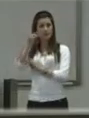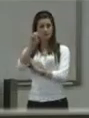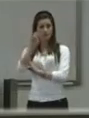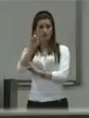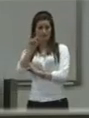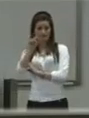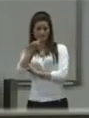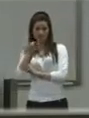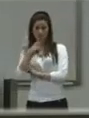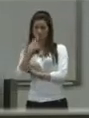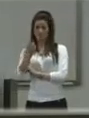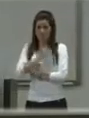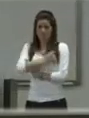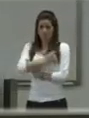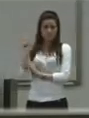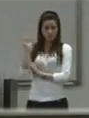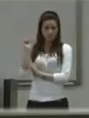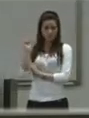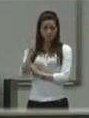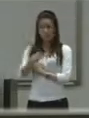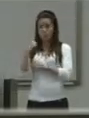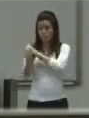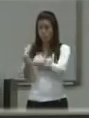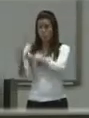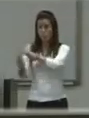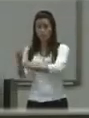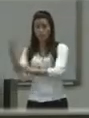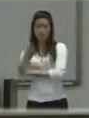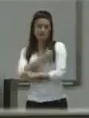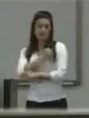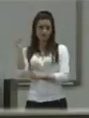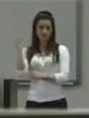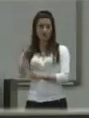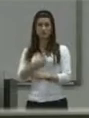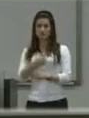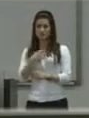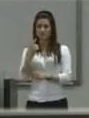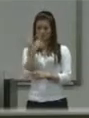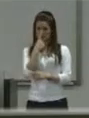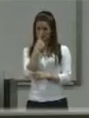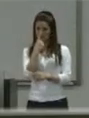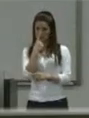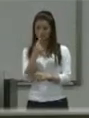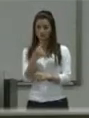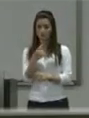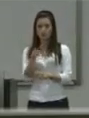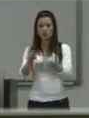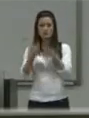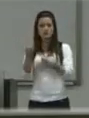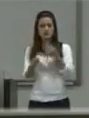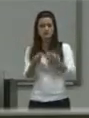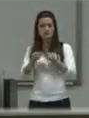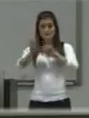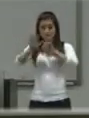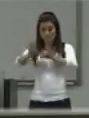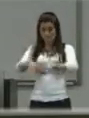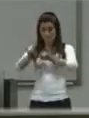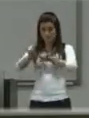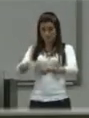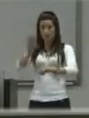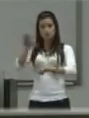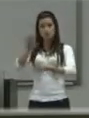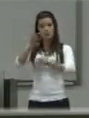en derechos de petición que hemos presentado las cifras de interdicción solo en seis meses que nos presentó la